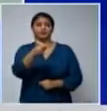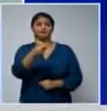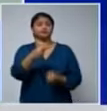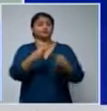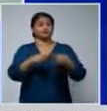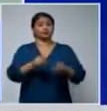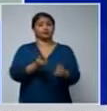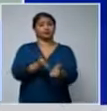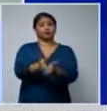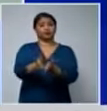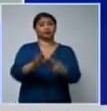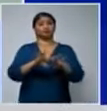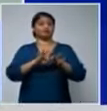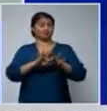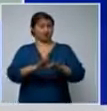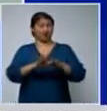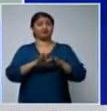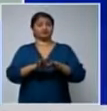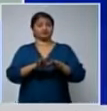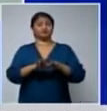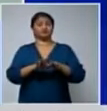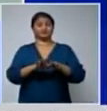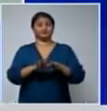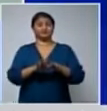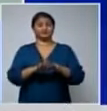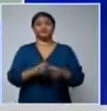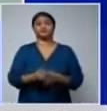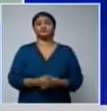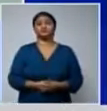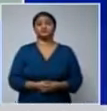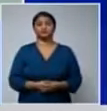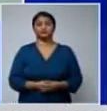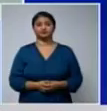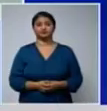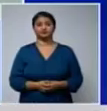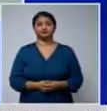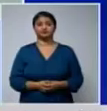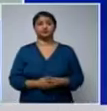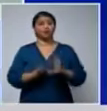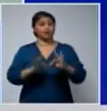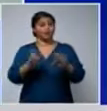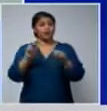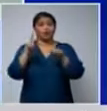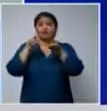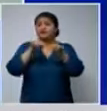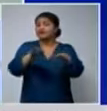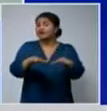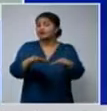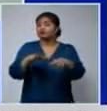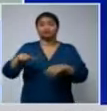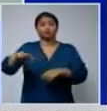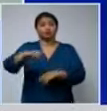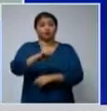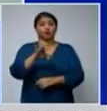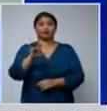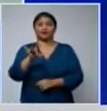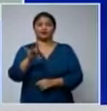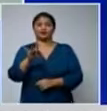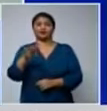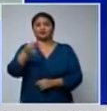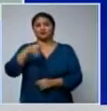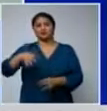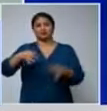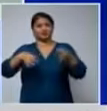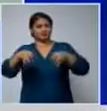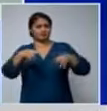con tasa de incidencia muy elevada y además con una dispersión en sus 15 municipios.